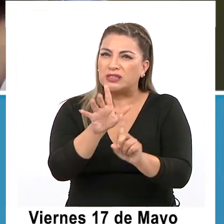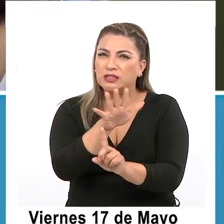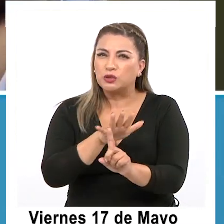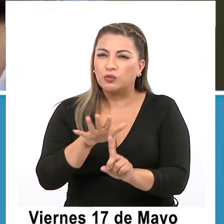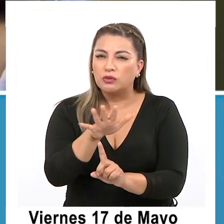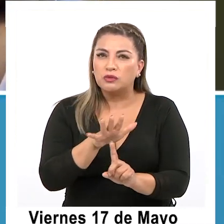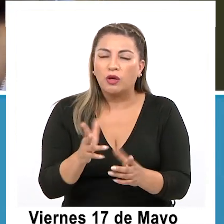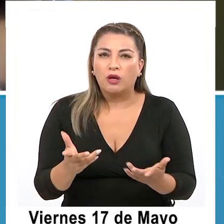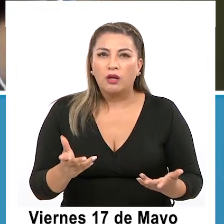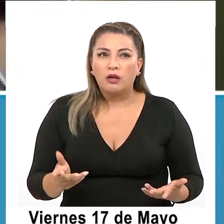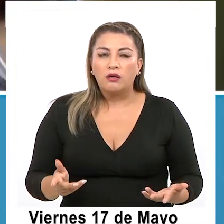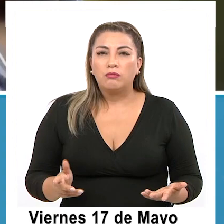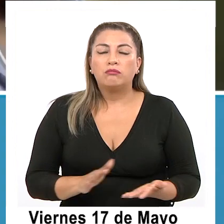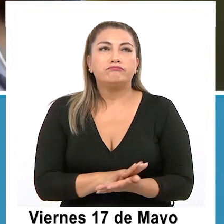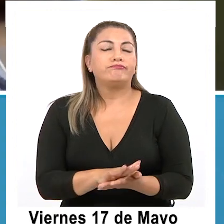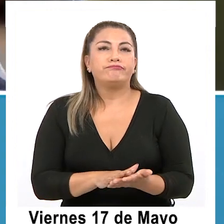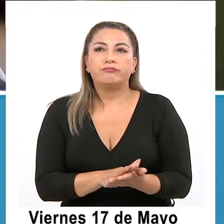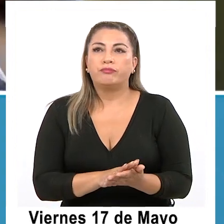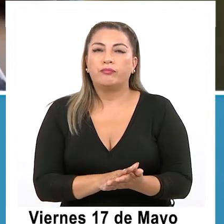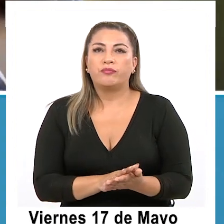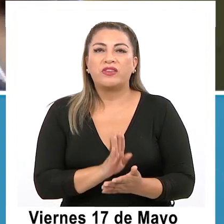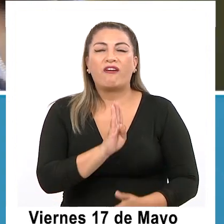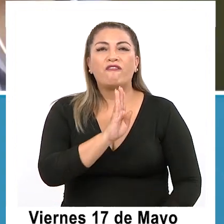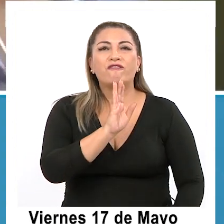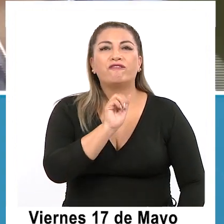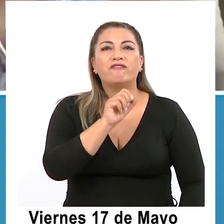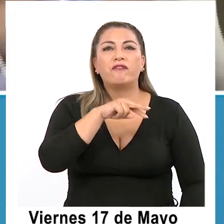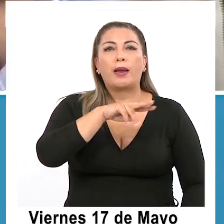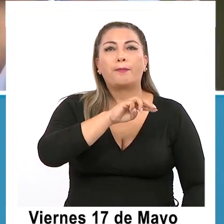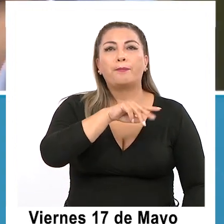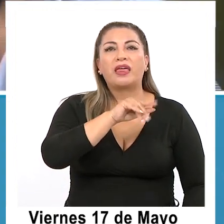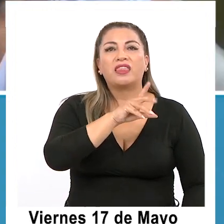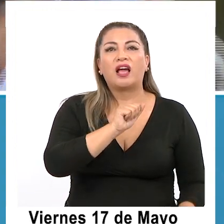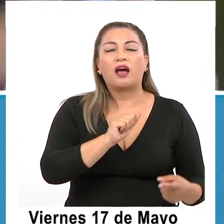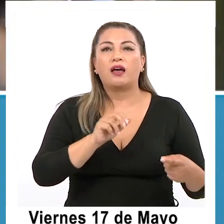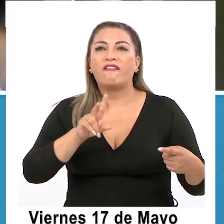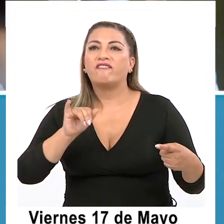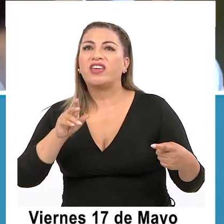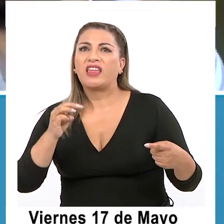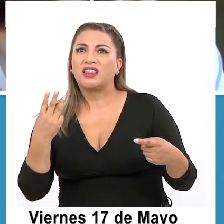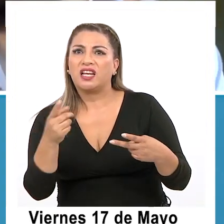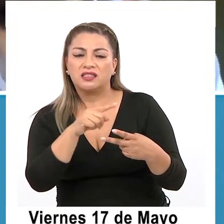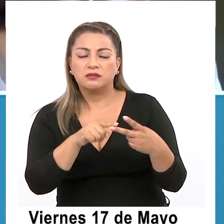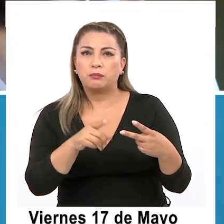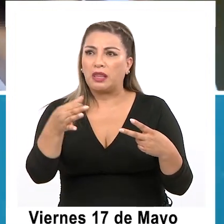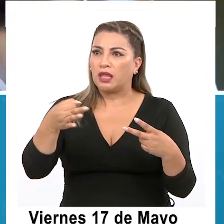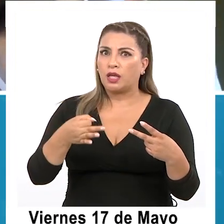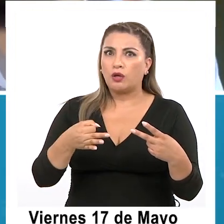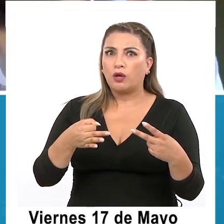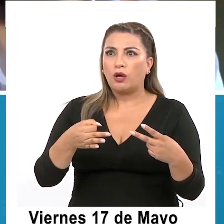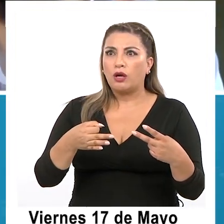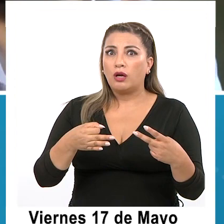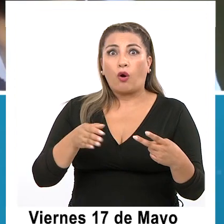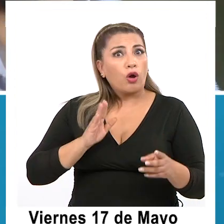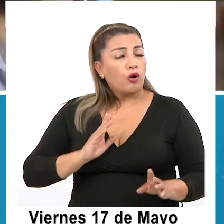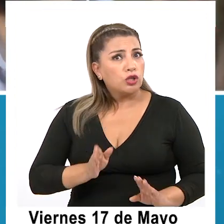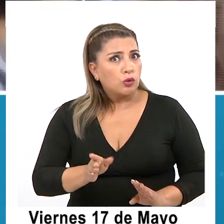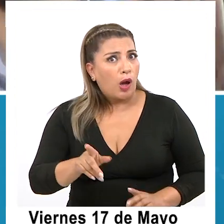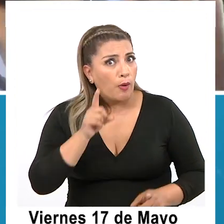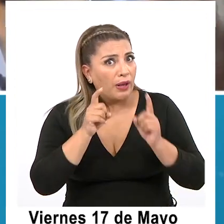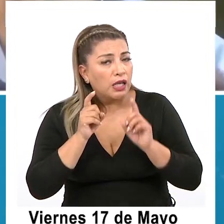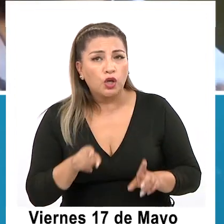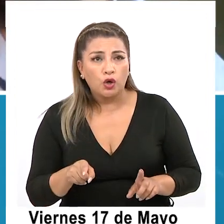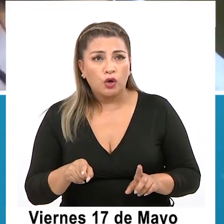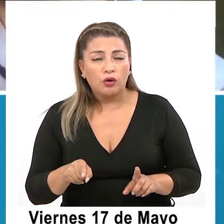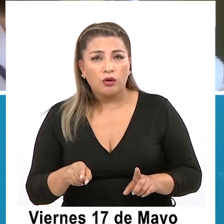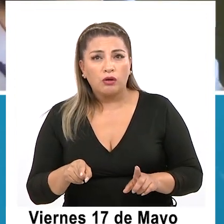situaciones, ¿por qué ya, por ejemplo, Banmédica y Vida 3 ya dijeron, oiga, pero por si acaso igual seguimos en peligro, por si